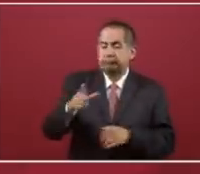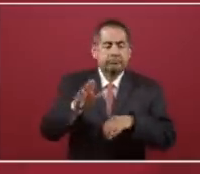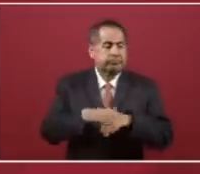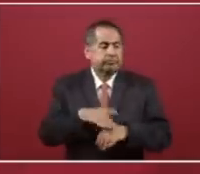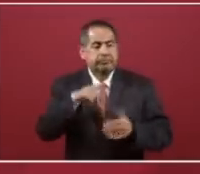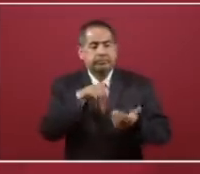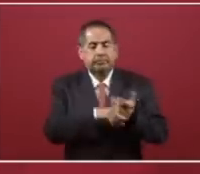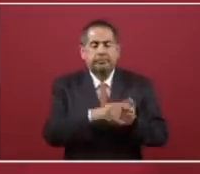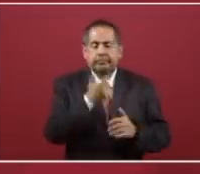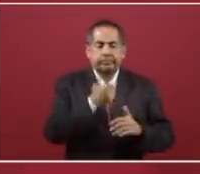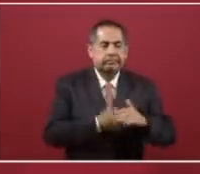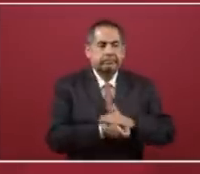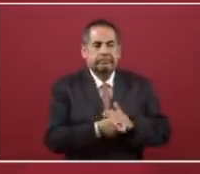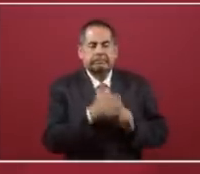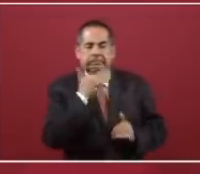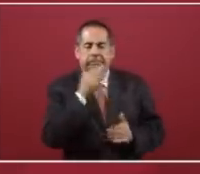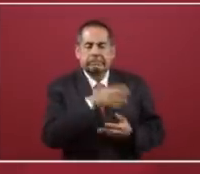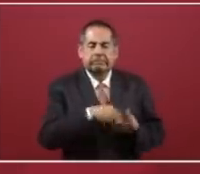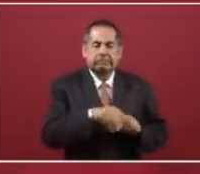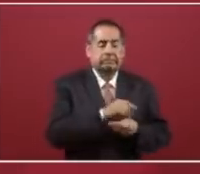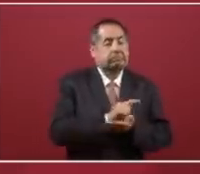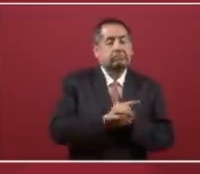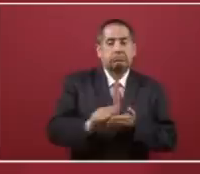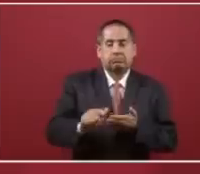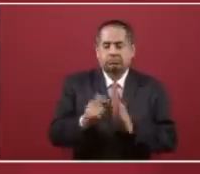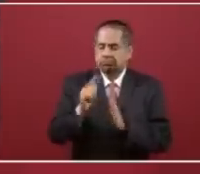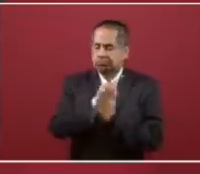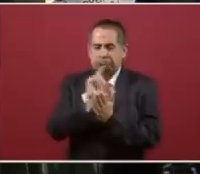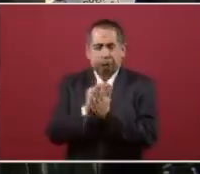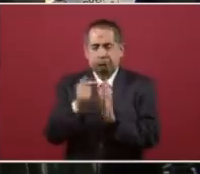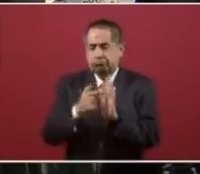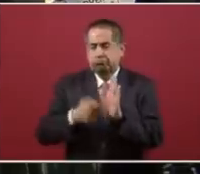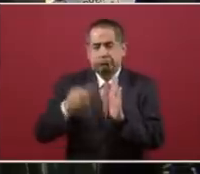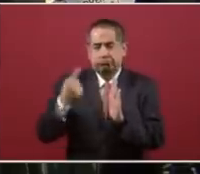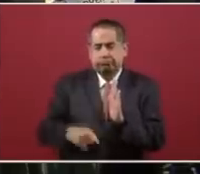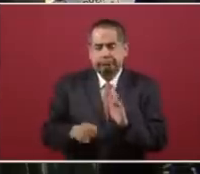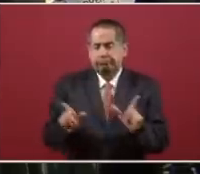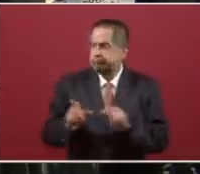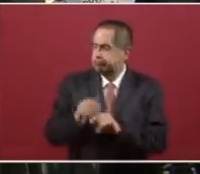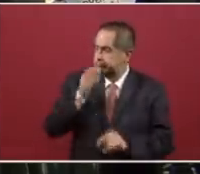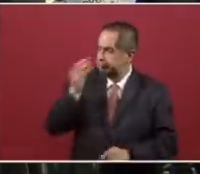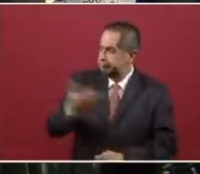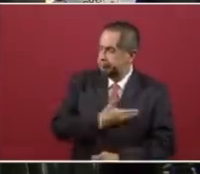lavado de dinero en términos de nuestra legislación es cuanto presidente